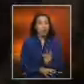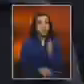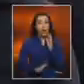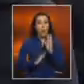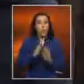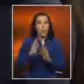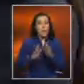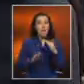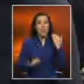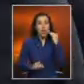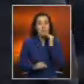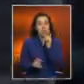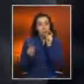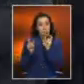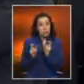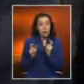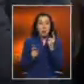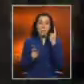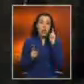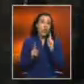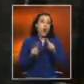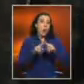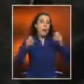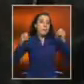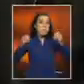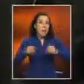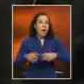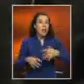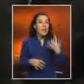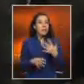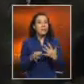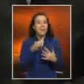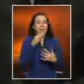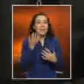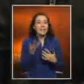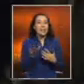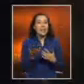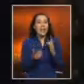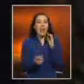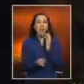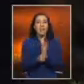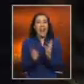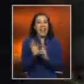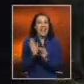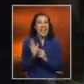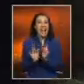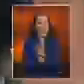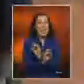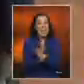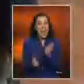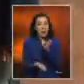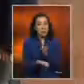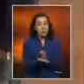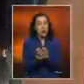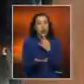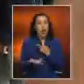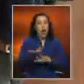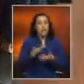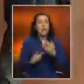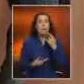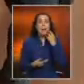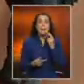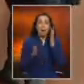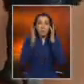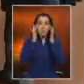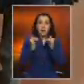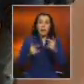cuidado de los niños, pero no hay fórmulas mágicas. La clave, dicen, está en tener reglas claras de convivencia y padres presentes